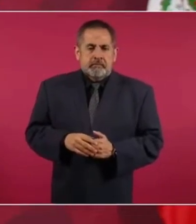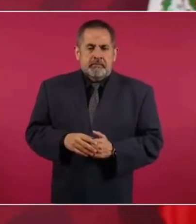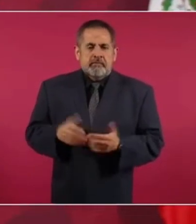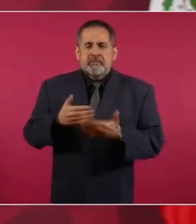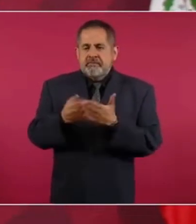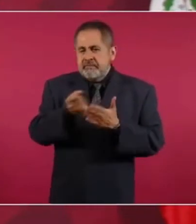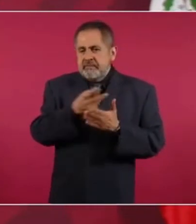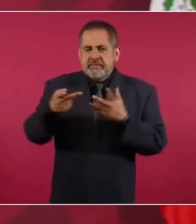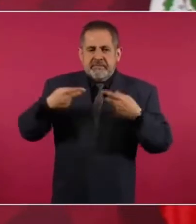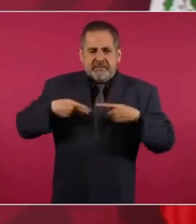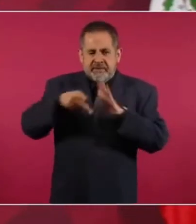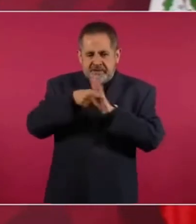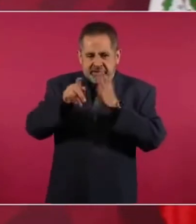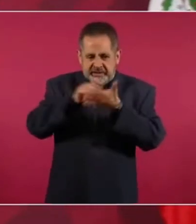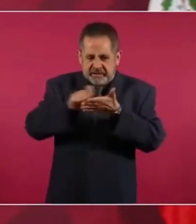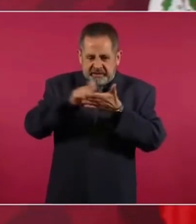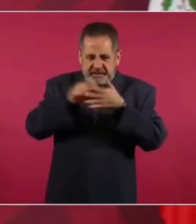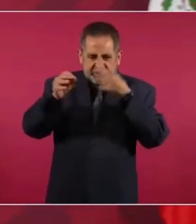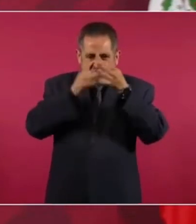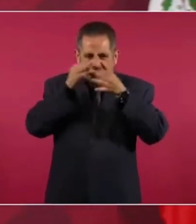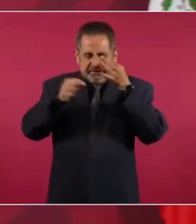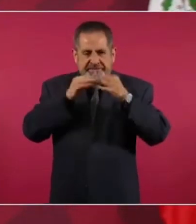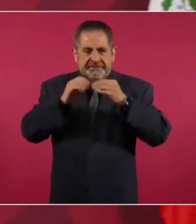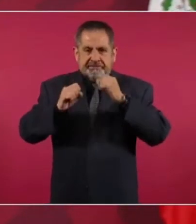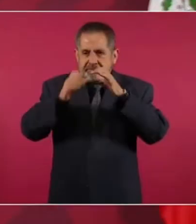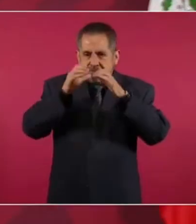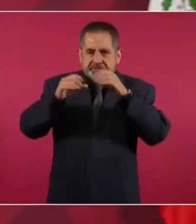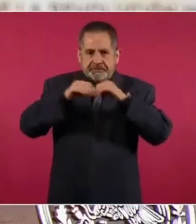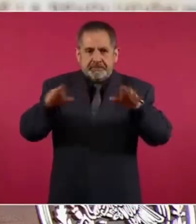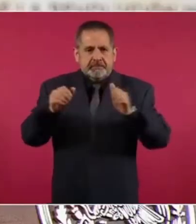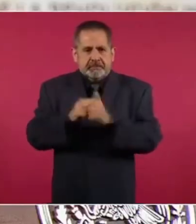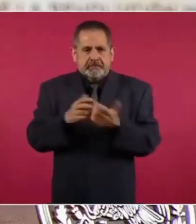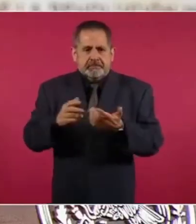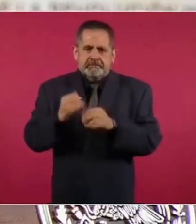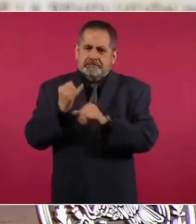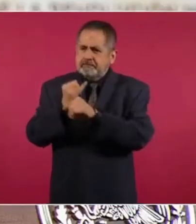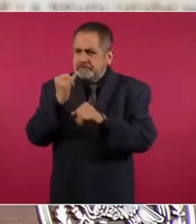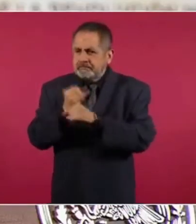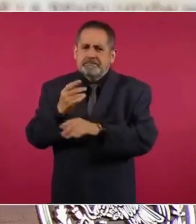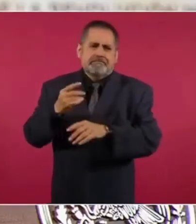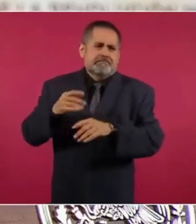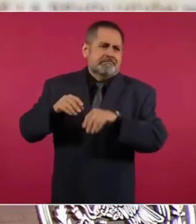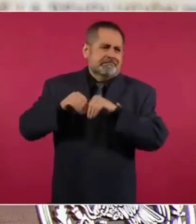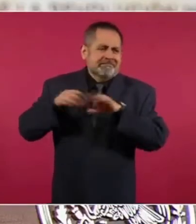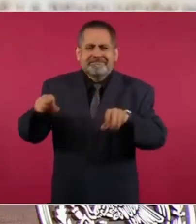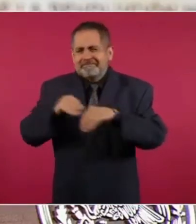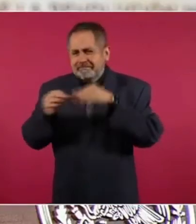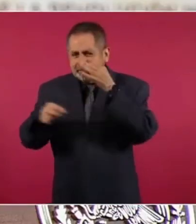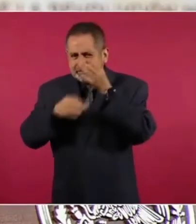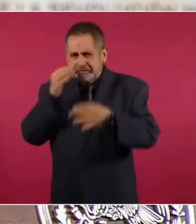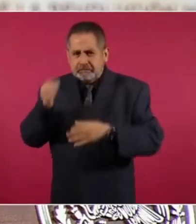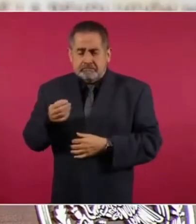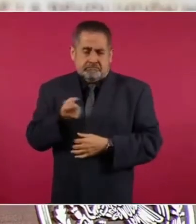ejercen el periodismo o la comunicación a través de las redes, gente muy